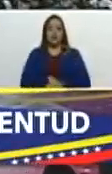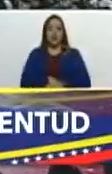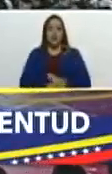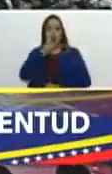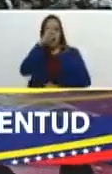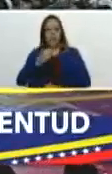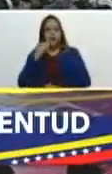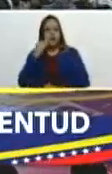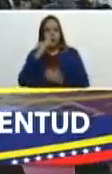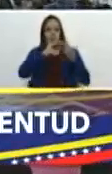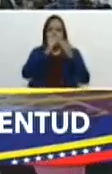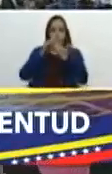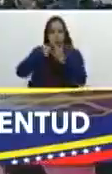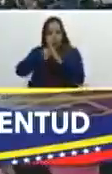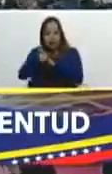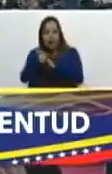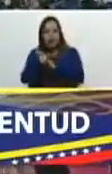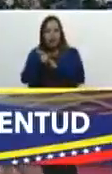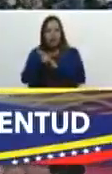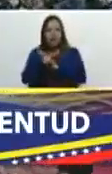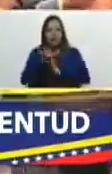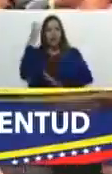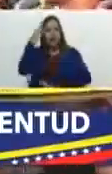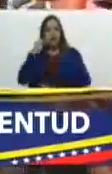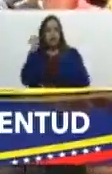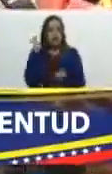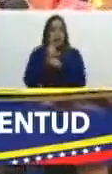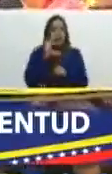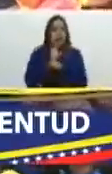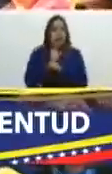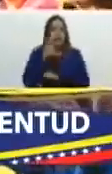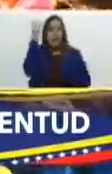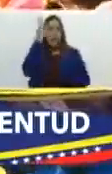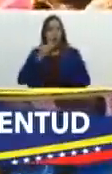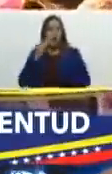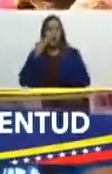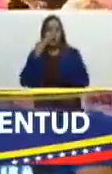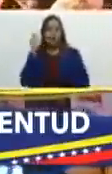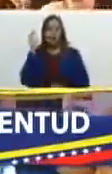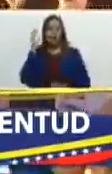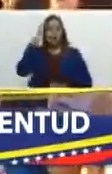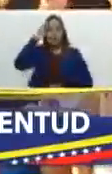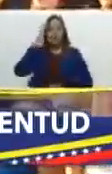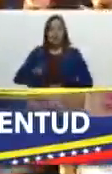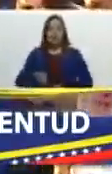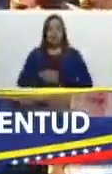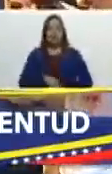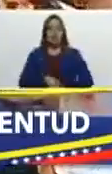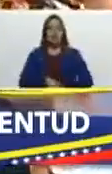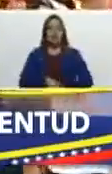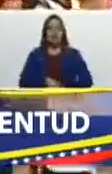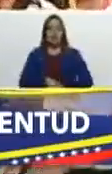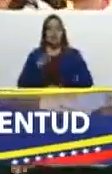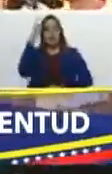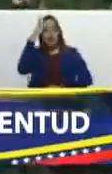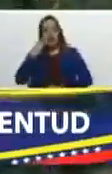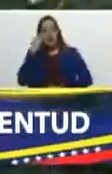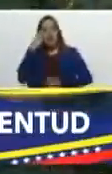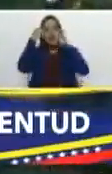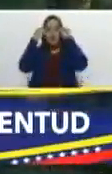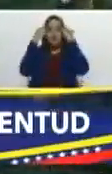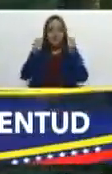juventud de los barrios, a la juventud obrera, a la juventud militar, a la juventud